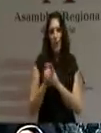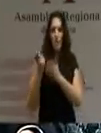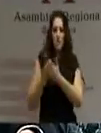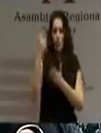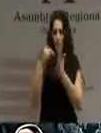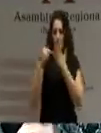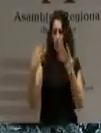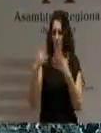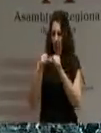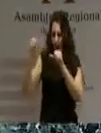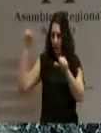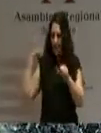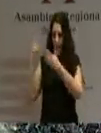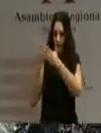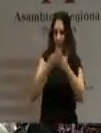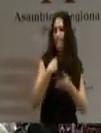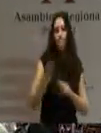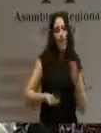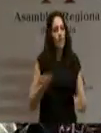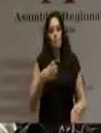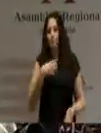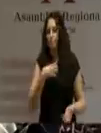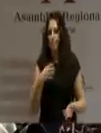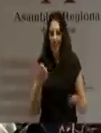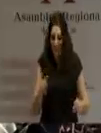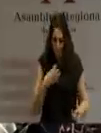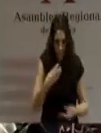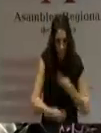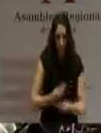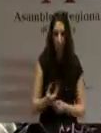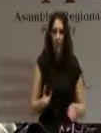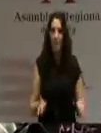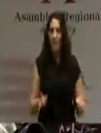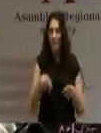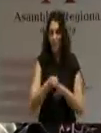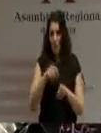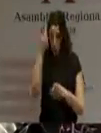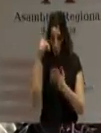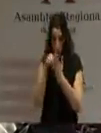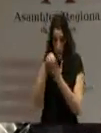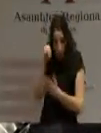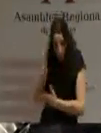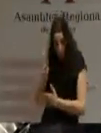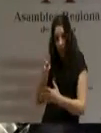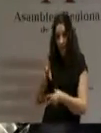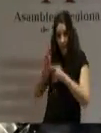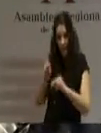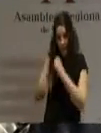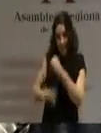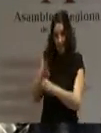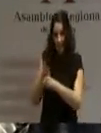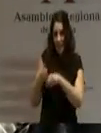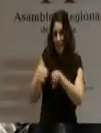nada que hacer. Lo decía usted y no lo digo yo. Y, sin embargo, en el año 2012, la misma